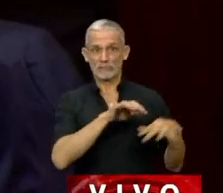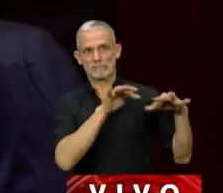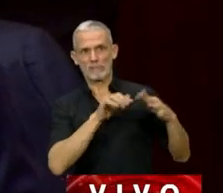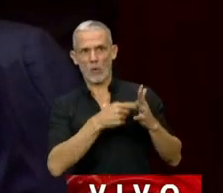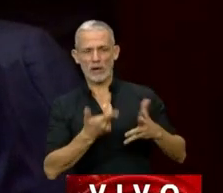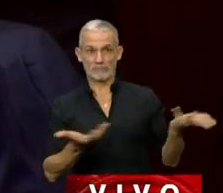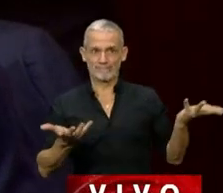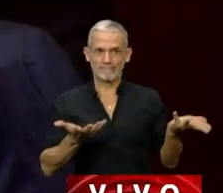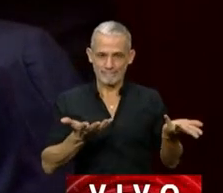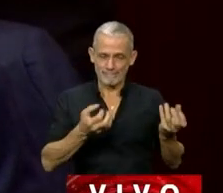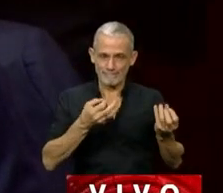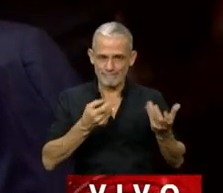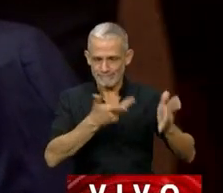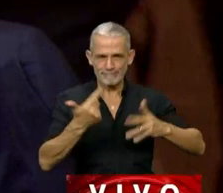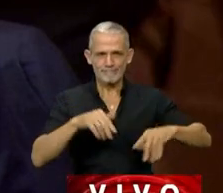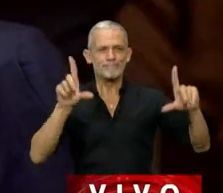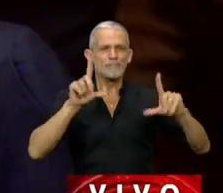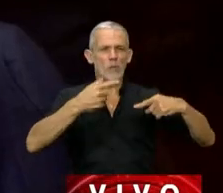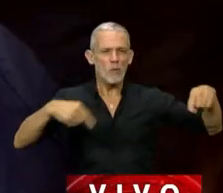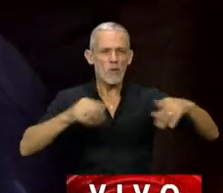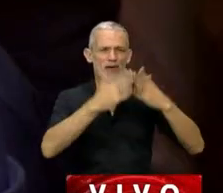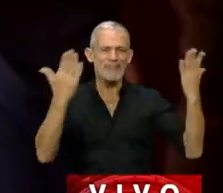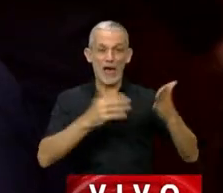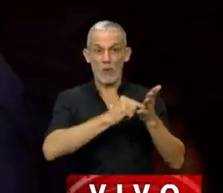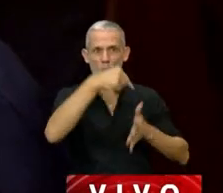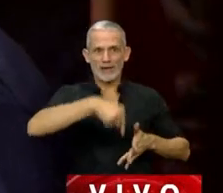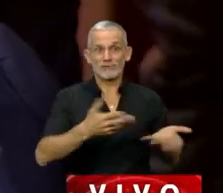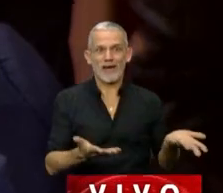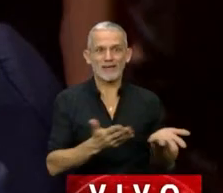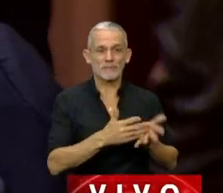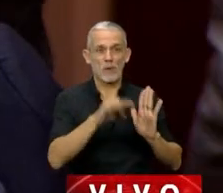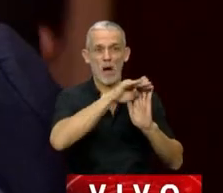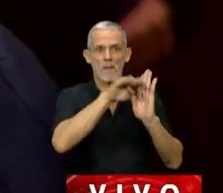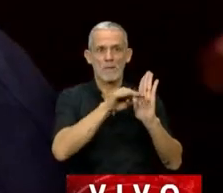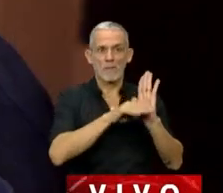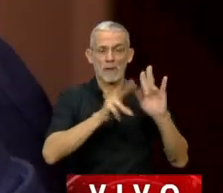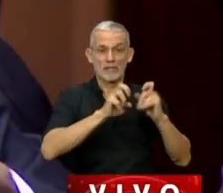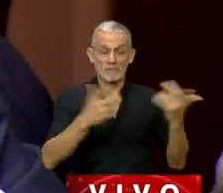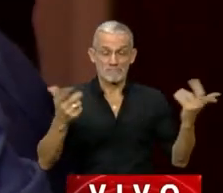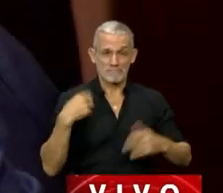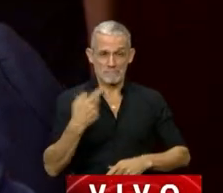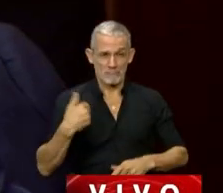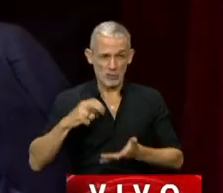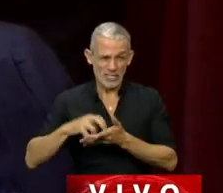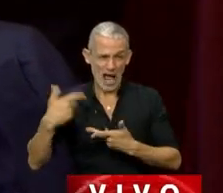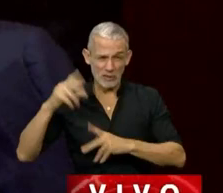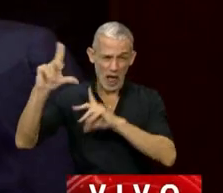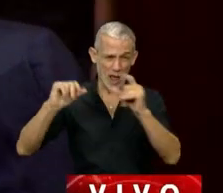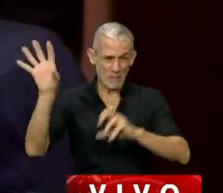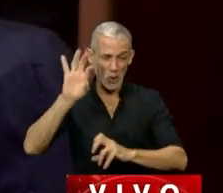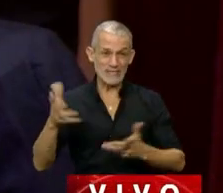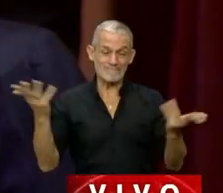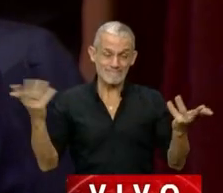abrumadora situada en los medios de comunicación de la Ciudad de Buenos Aires que van marcando la agenda y uno tiene que ir luchando contra